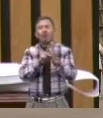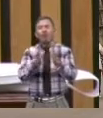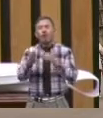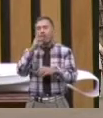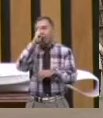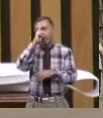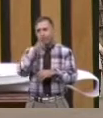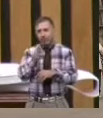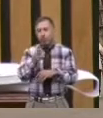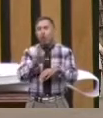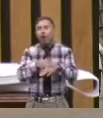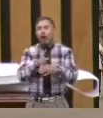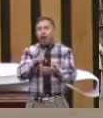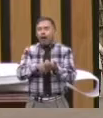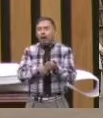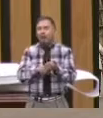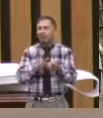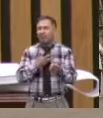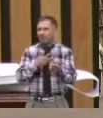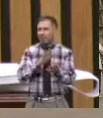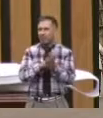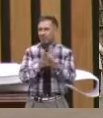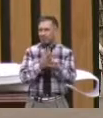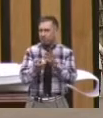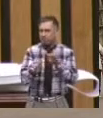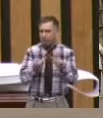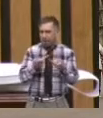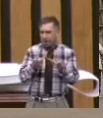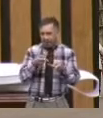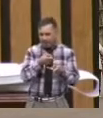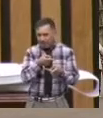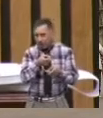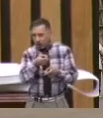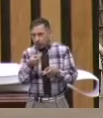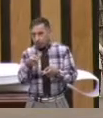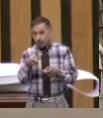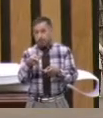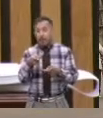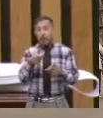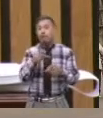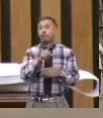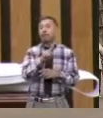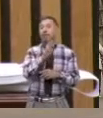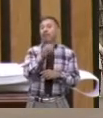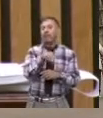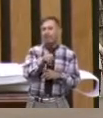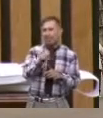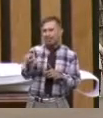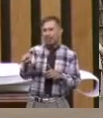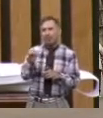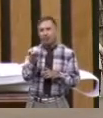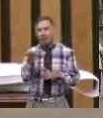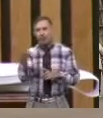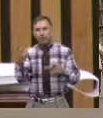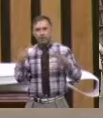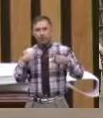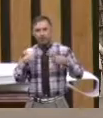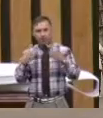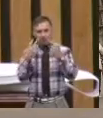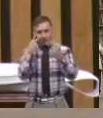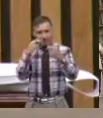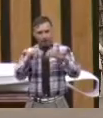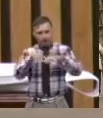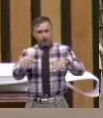estrategia organizada que implicó que el Partido Verde, a través de estos influencers, incidiera en los